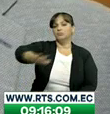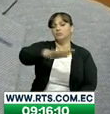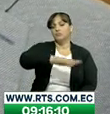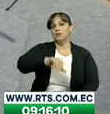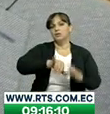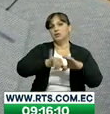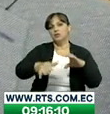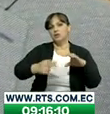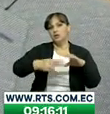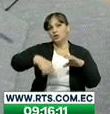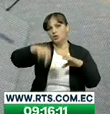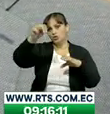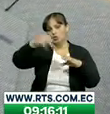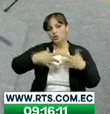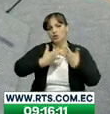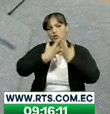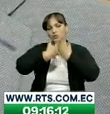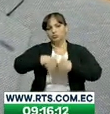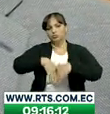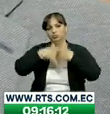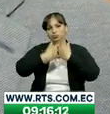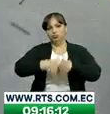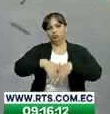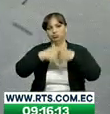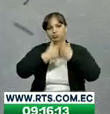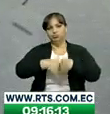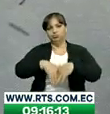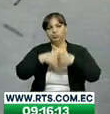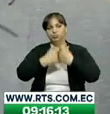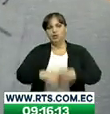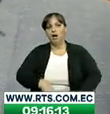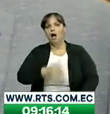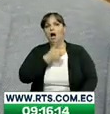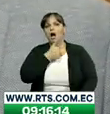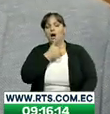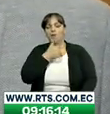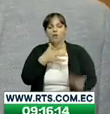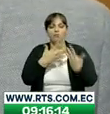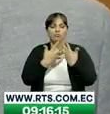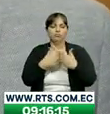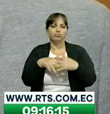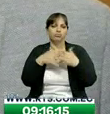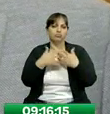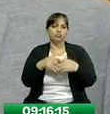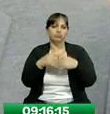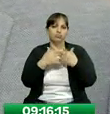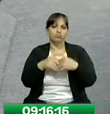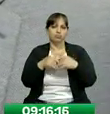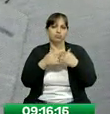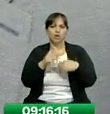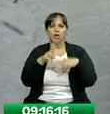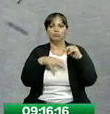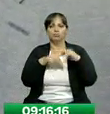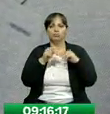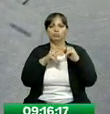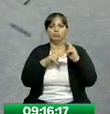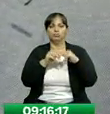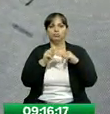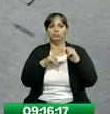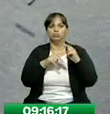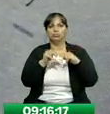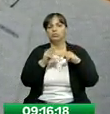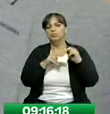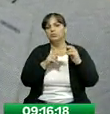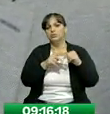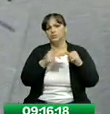de santa elena es la planta que se va a construir en san vicente mientras dure la construcción de esta planta que va a ser la solución definitiva para el peor